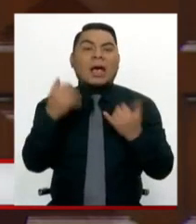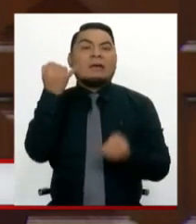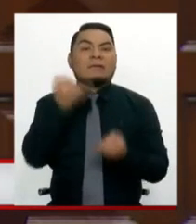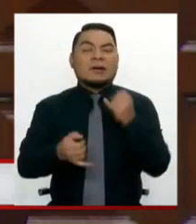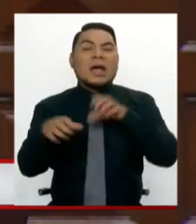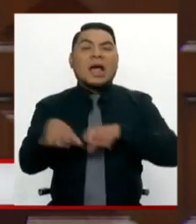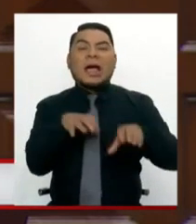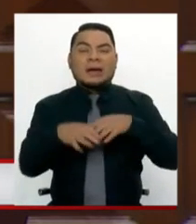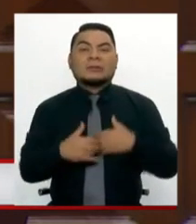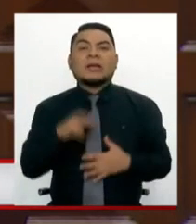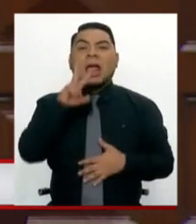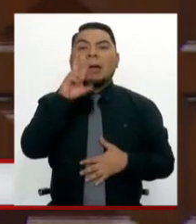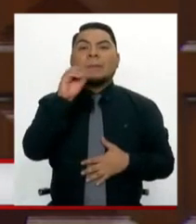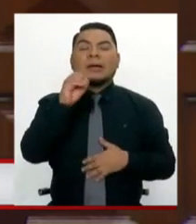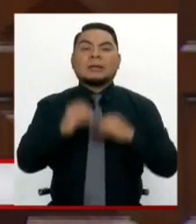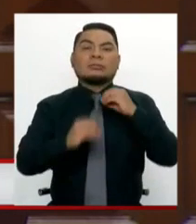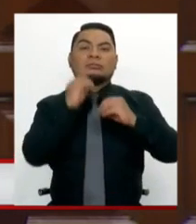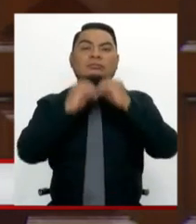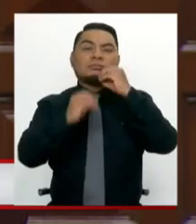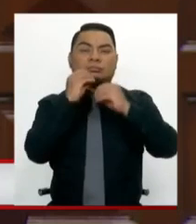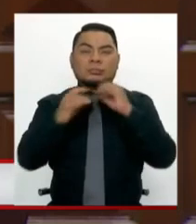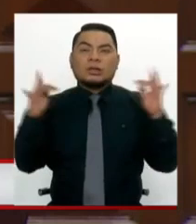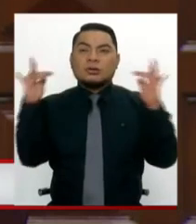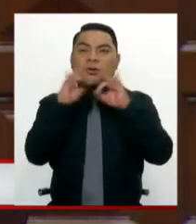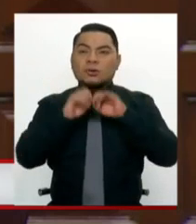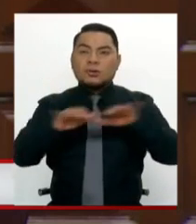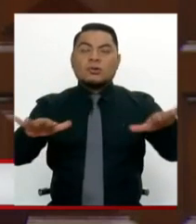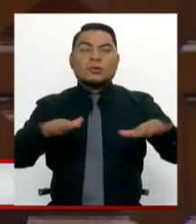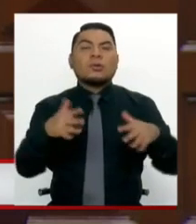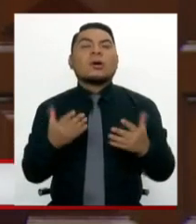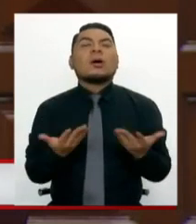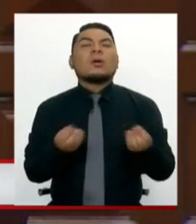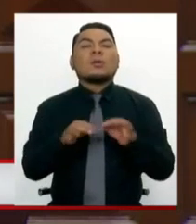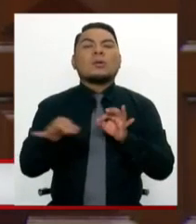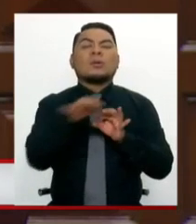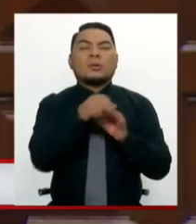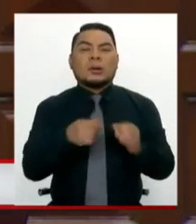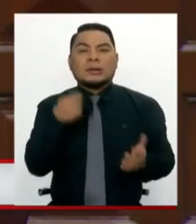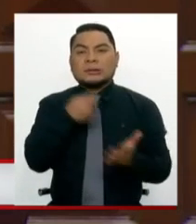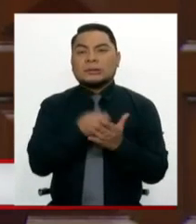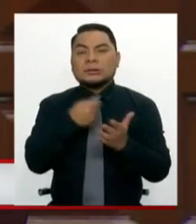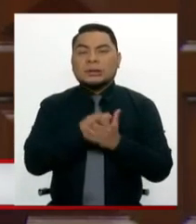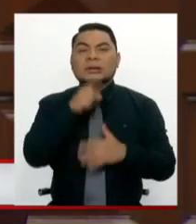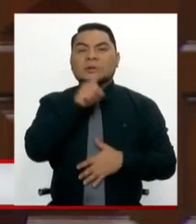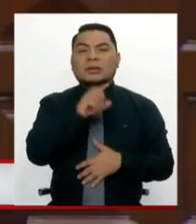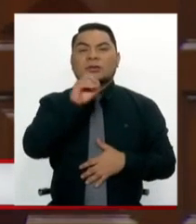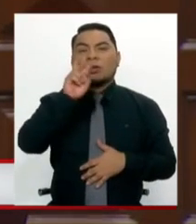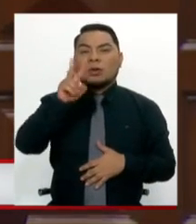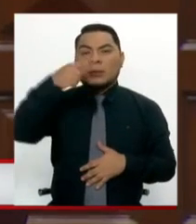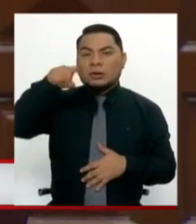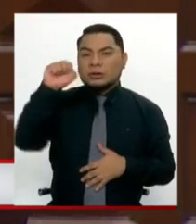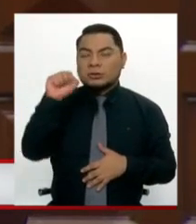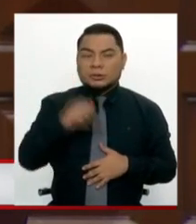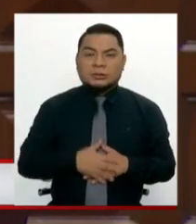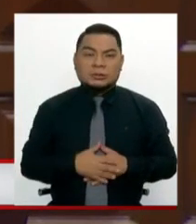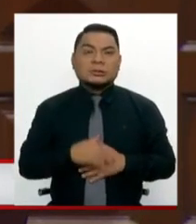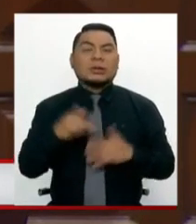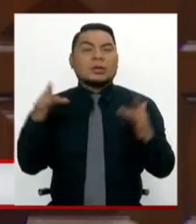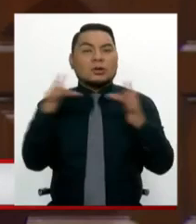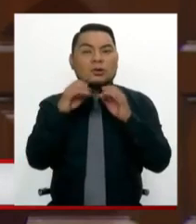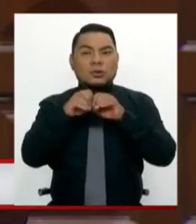la ejecución de 20 obras de electrificación rural por un monto de 102 millones de soles,